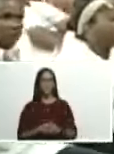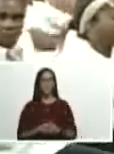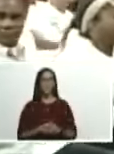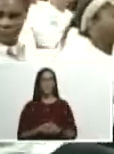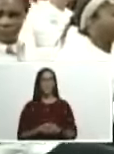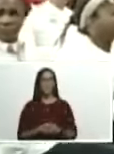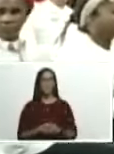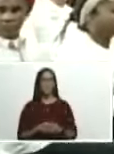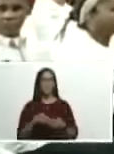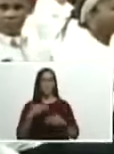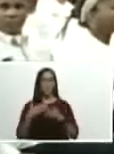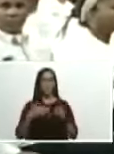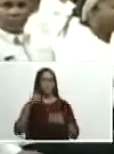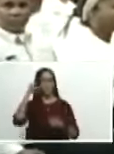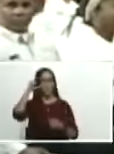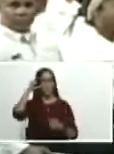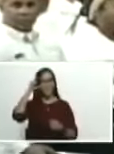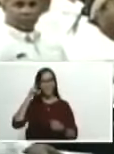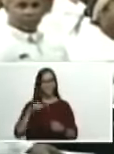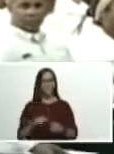En los próximos días